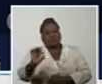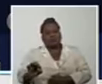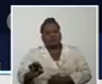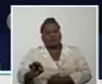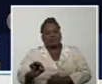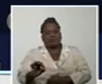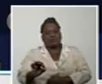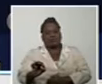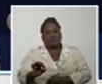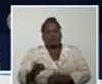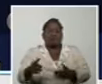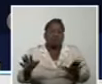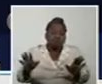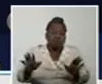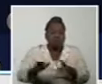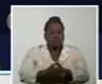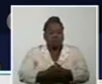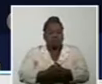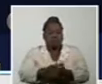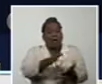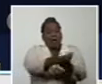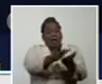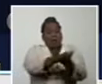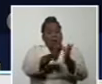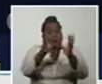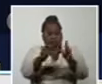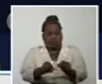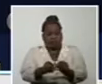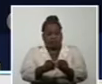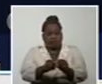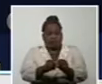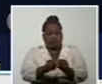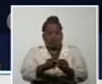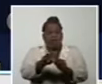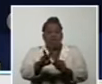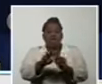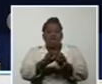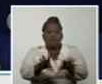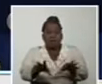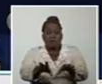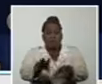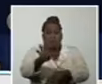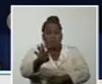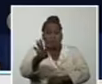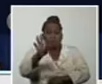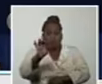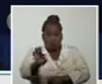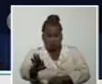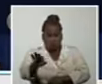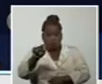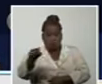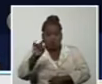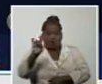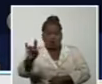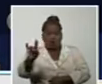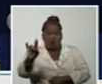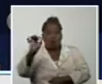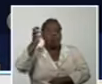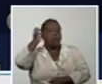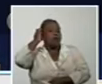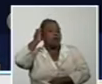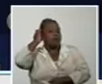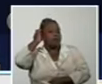obstante, en el acumulado de la epidemia, el 48,9% son del sexo femenino,